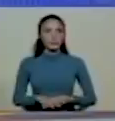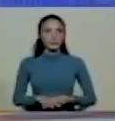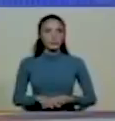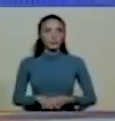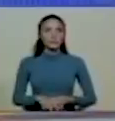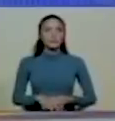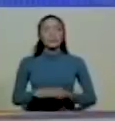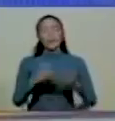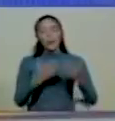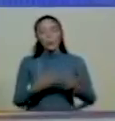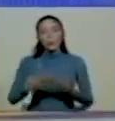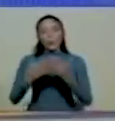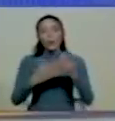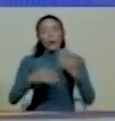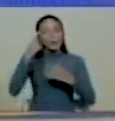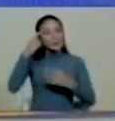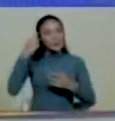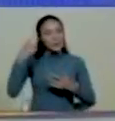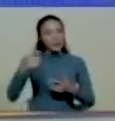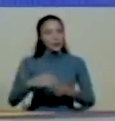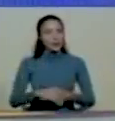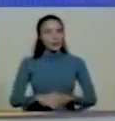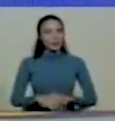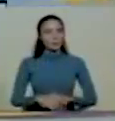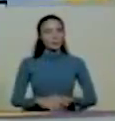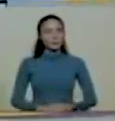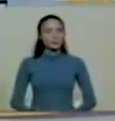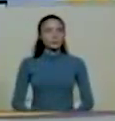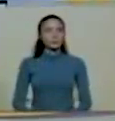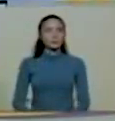estudió psiquiatría.